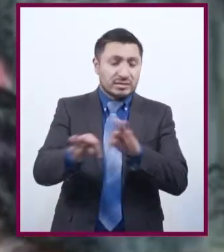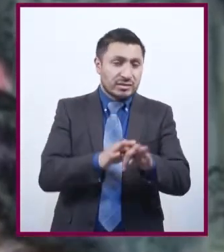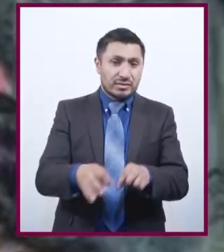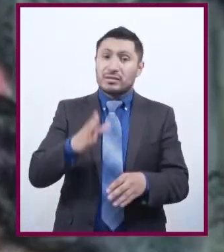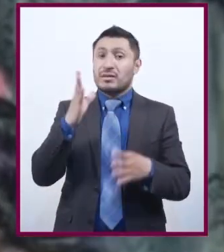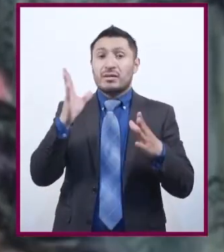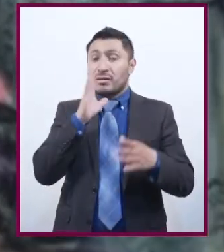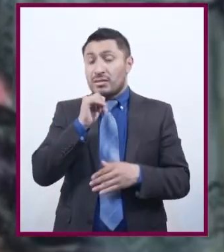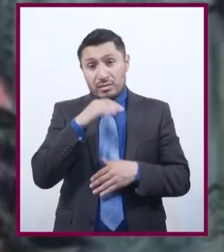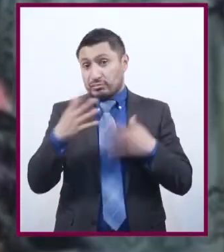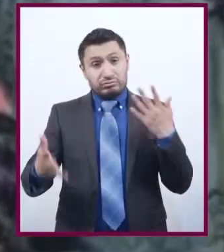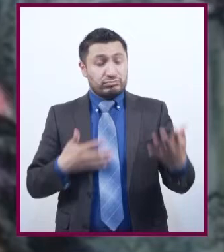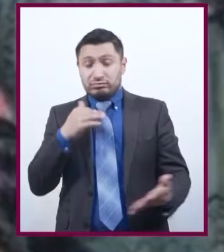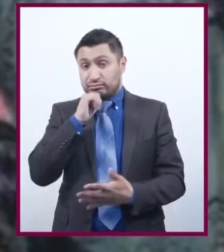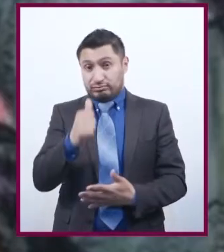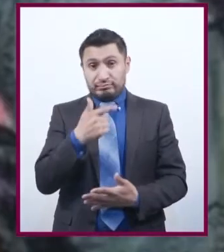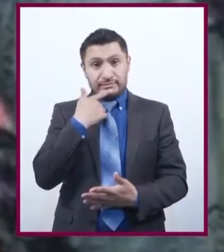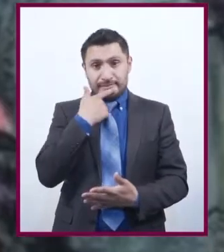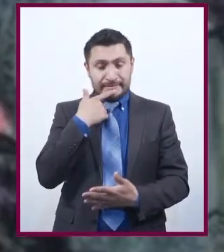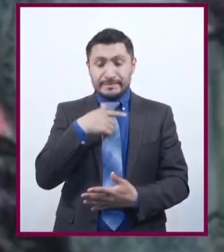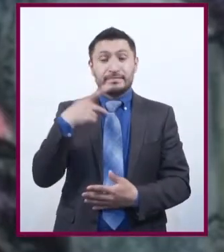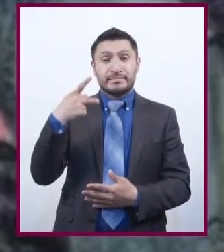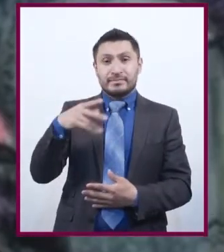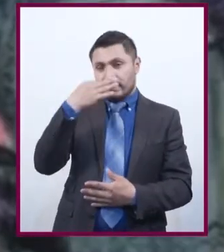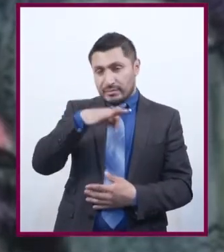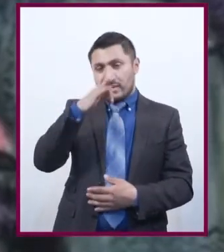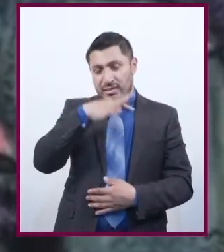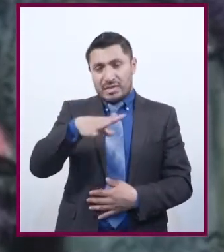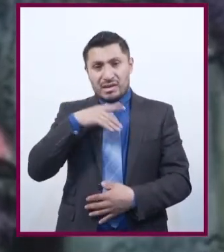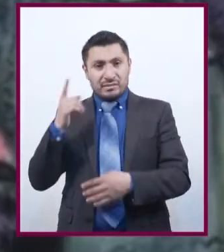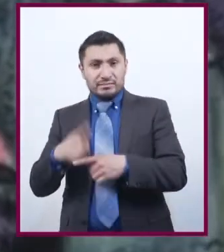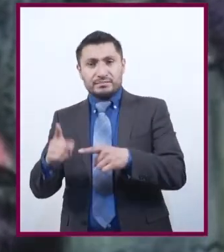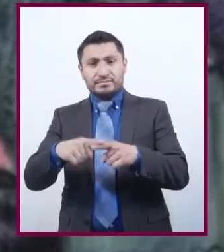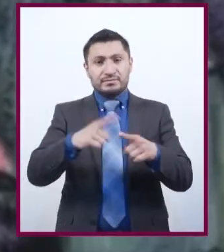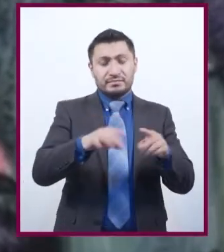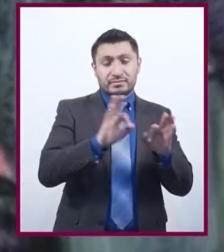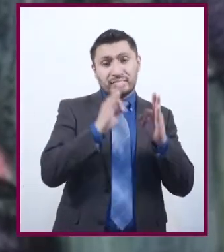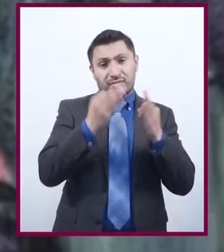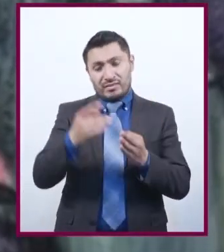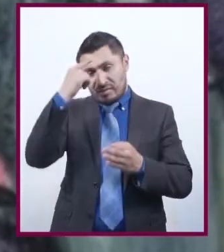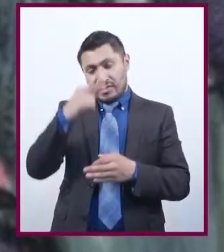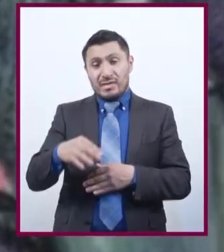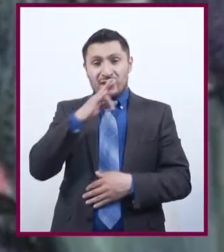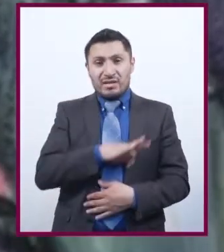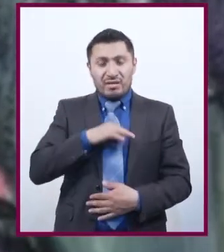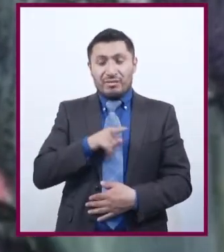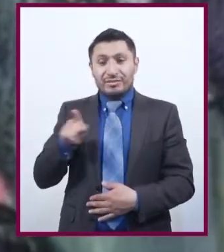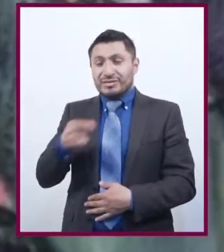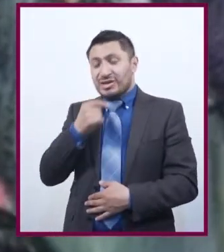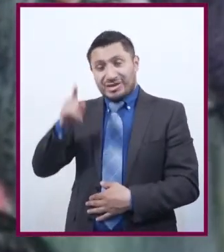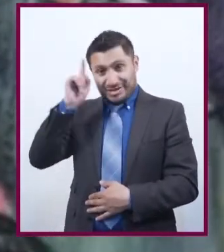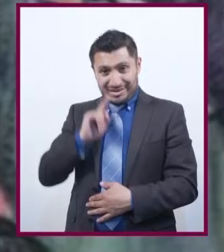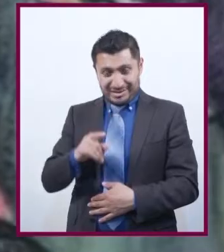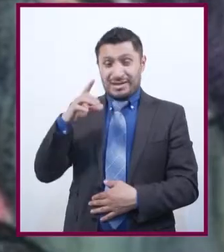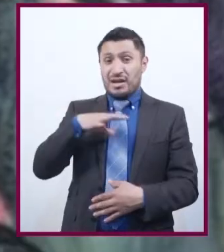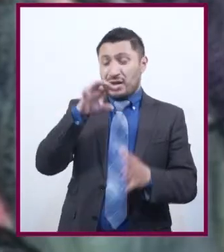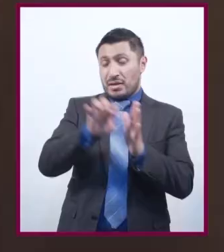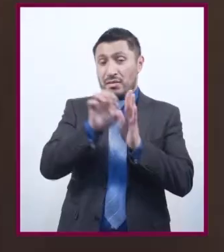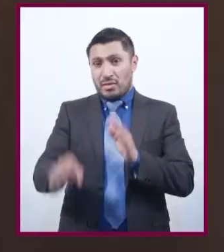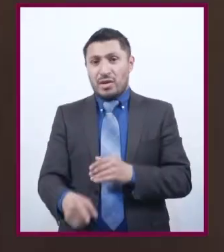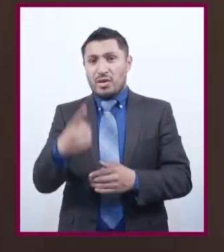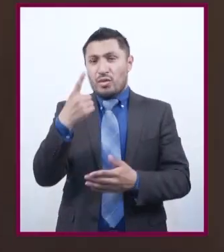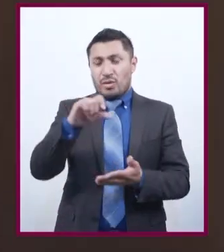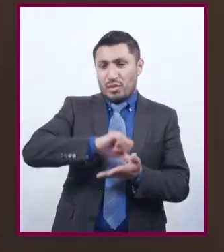trabajadora no podían ni siquiera celebrar en esta fiesta hubo diversos números para hacer feliz a la festejada